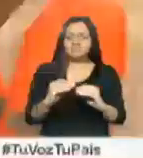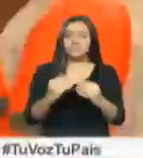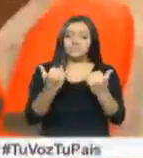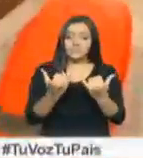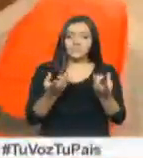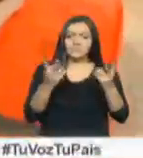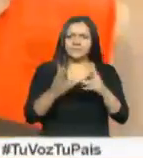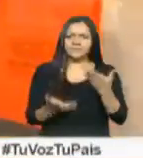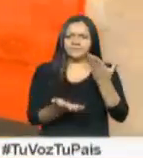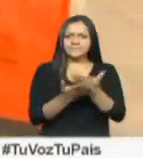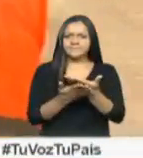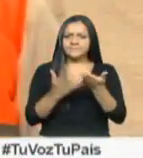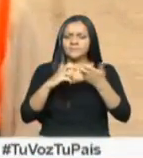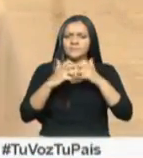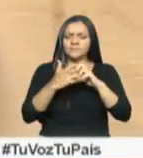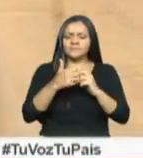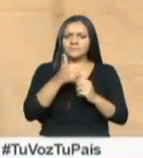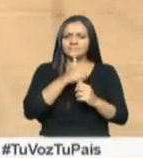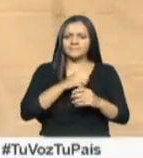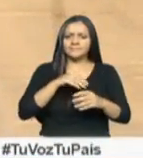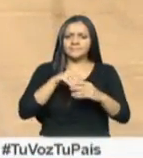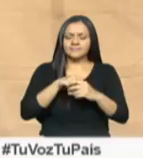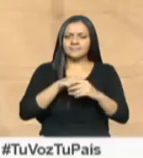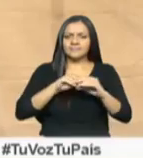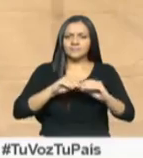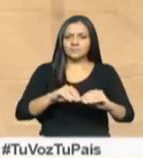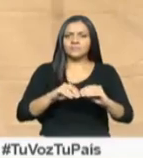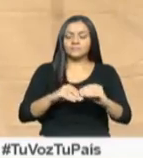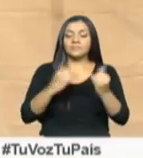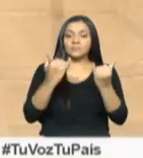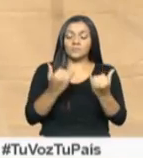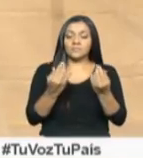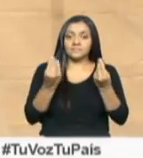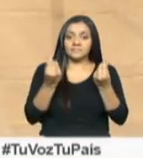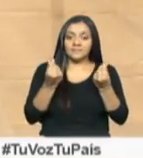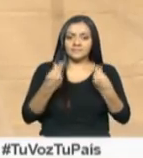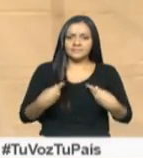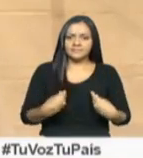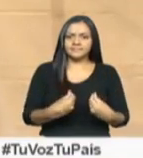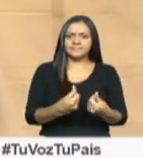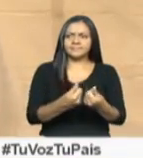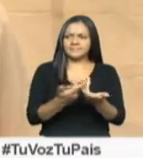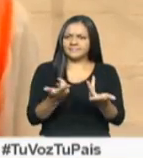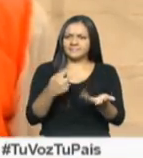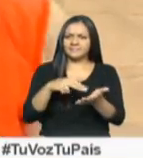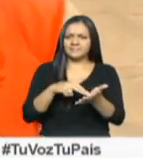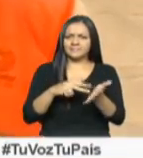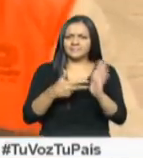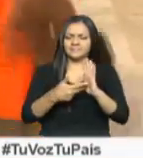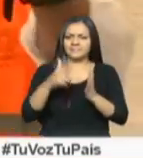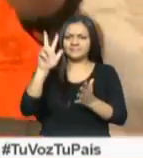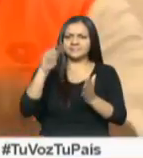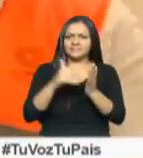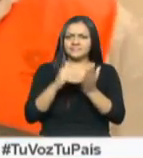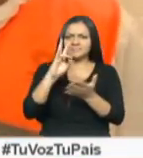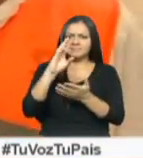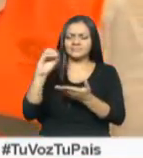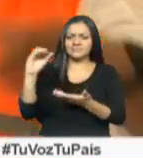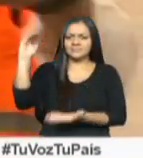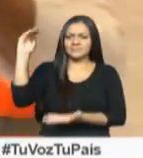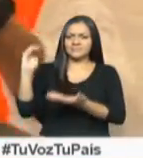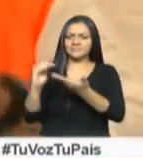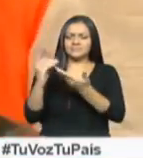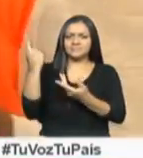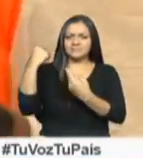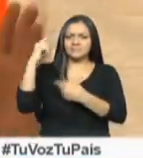educación. Pero en todo caso, ya que les sobra tanta plata, que son capaces de reducirse 3.700 millones en impuestos, les hago esta